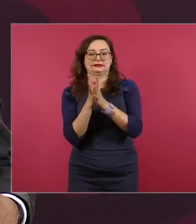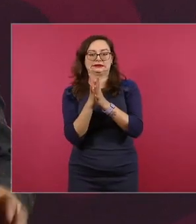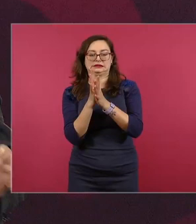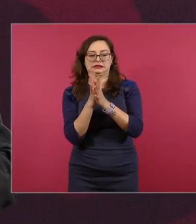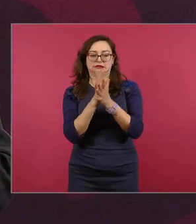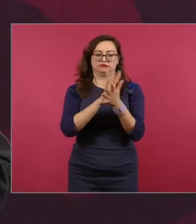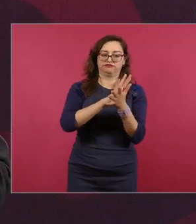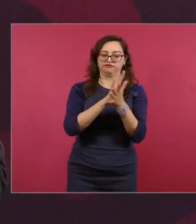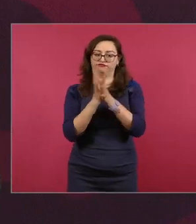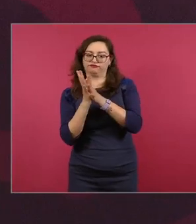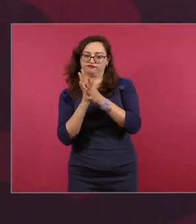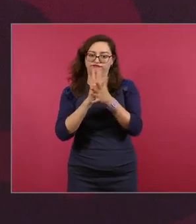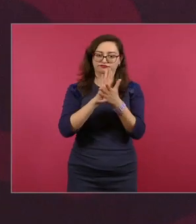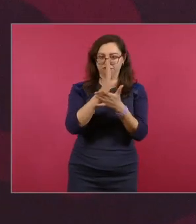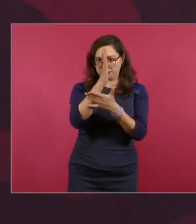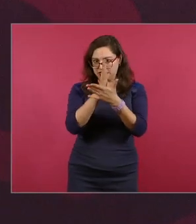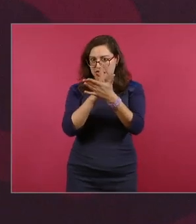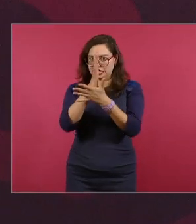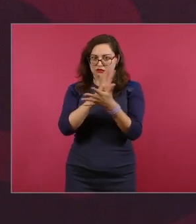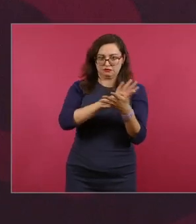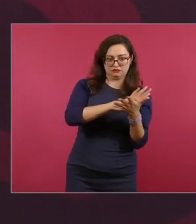de llegar,